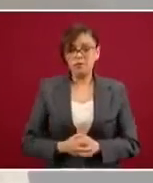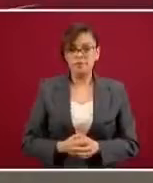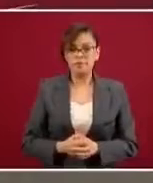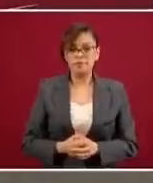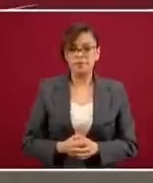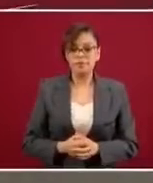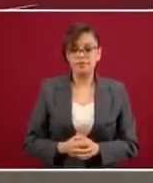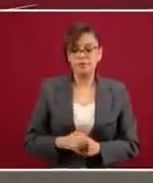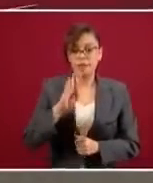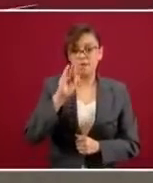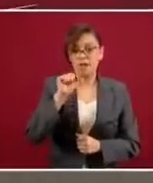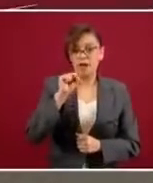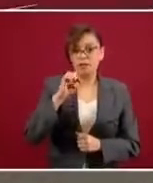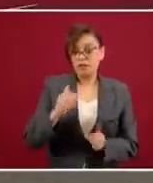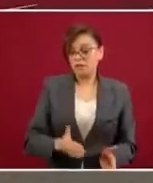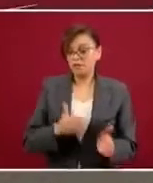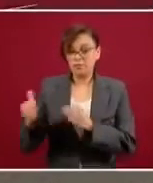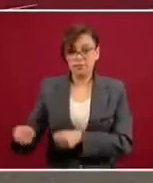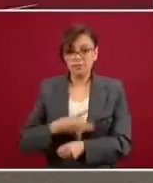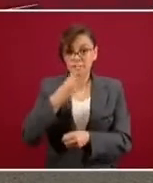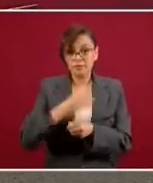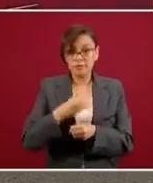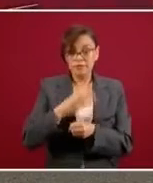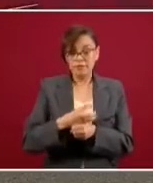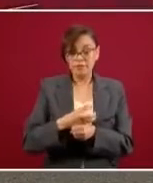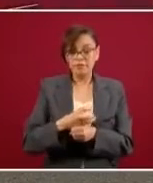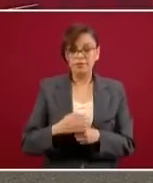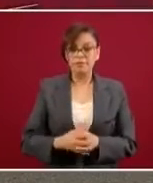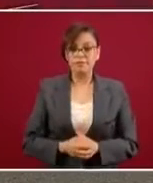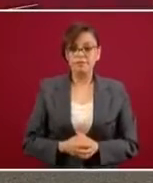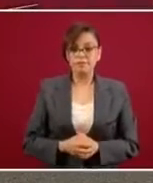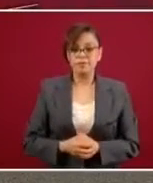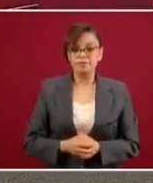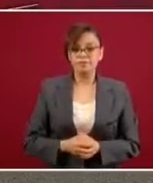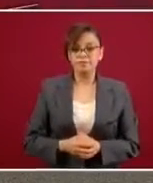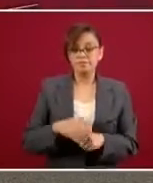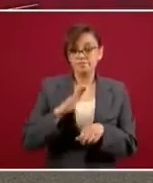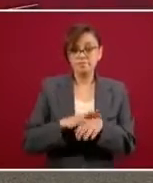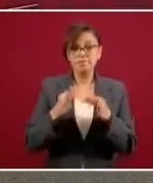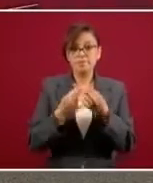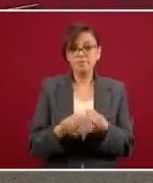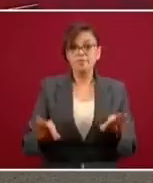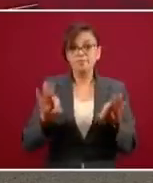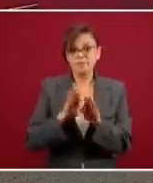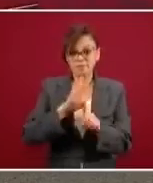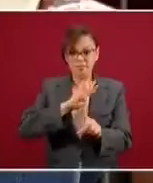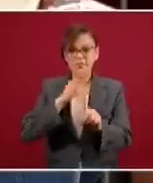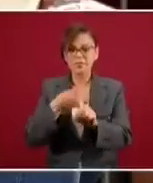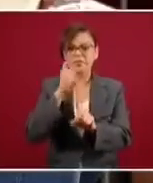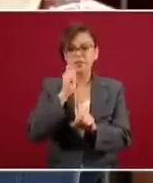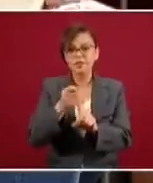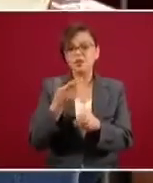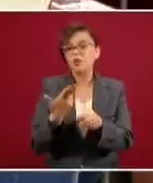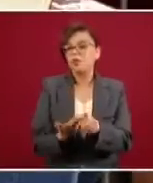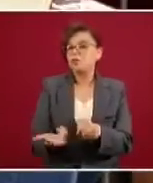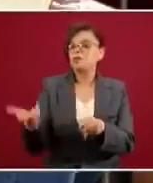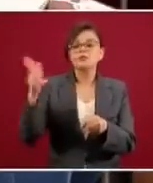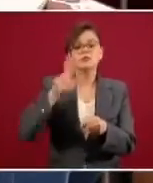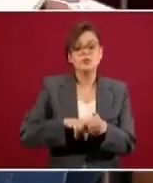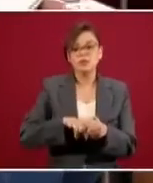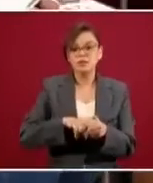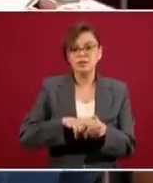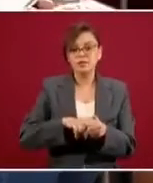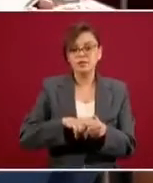En la fase 3, la escena más importante es el hospital. Entonces, así como